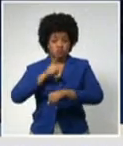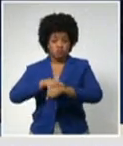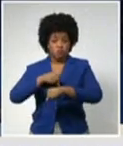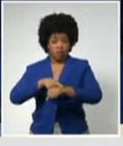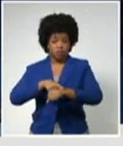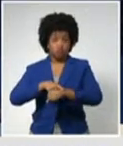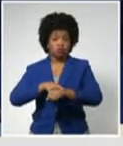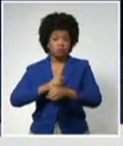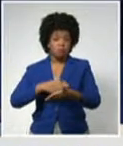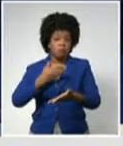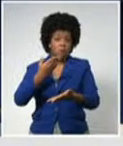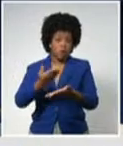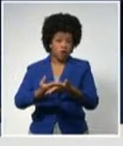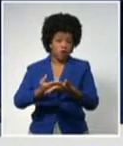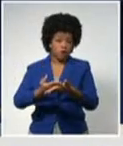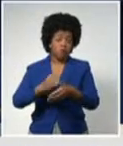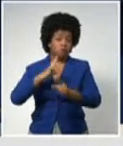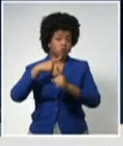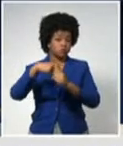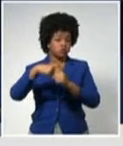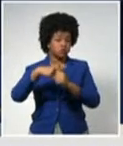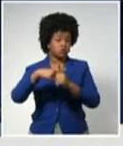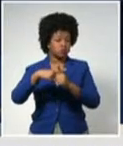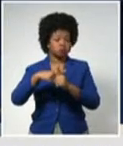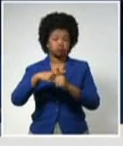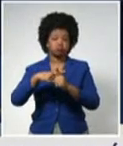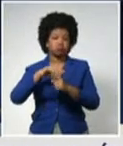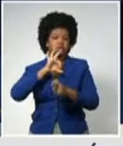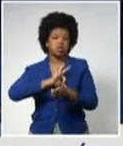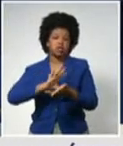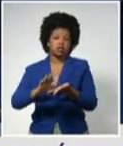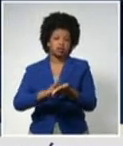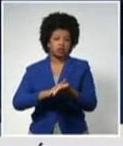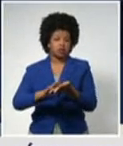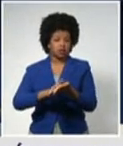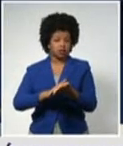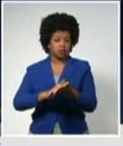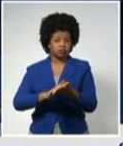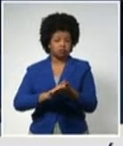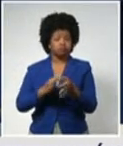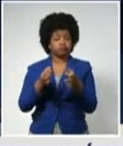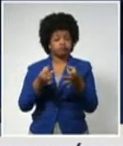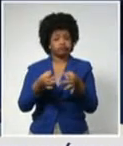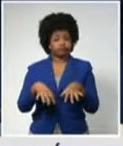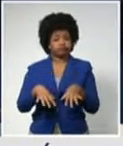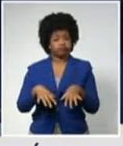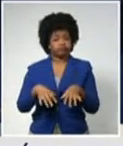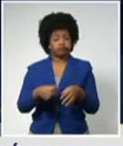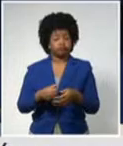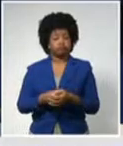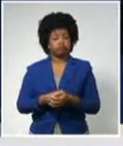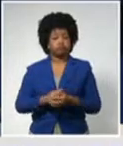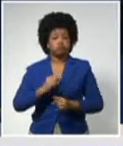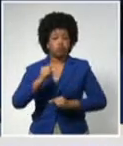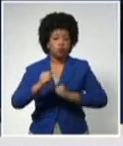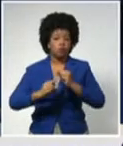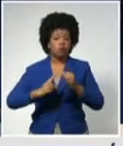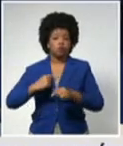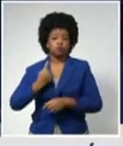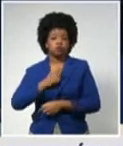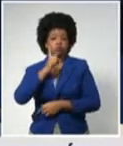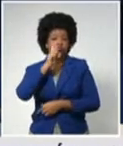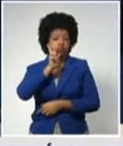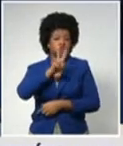diagnóstico han sido totalmente asintomáticos. Es lógico, se ha ido pesquisando, se ha ido buscando,